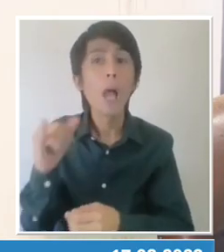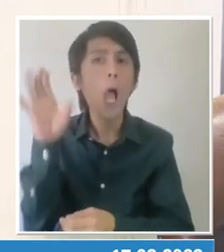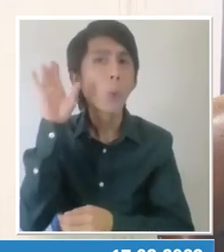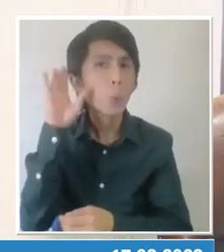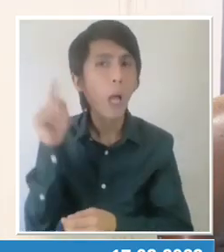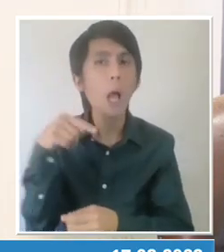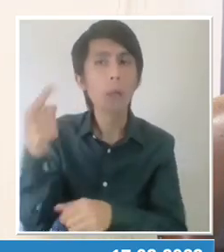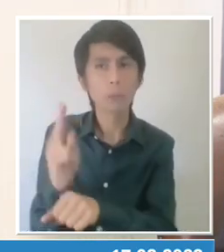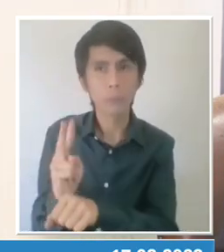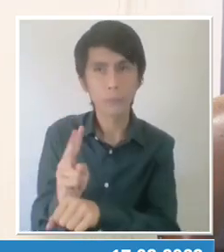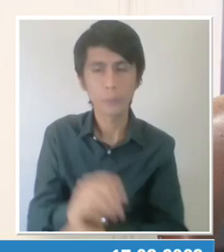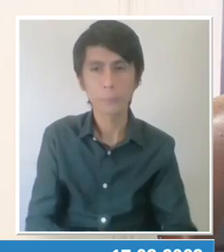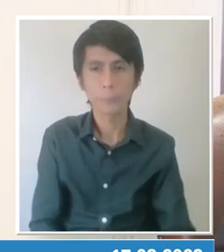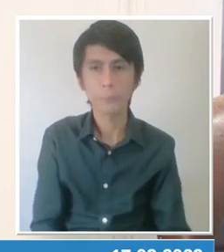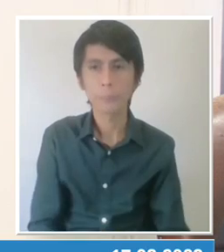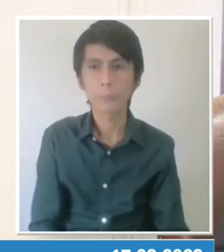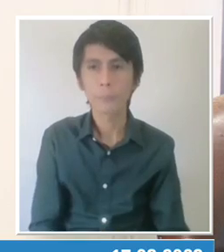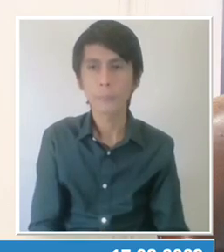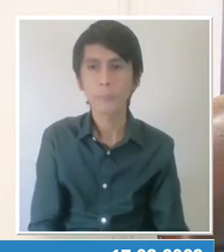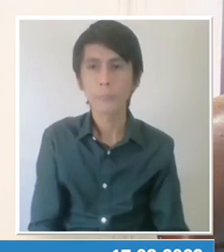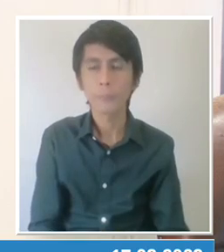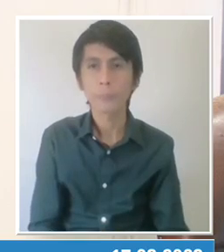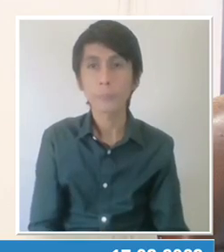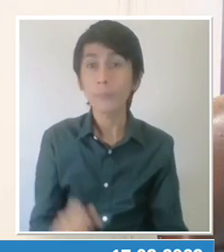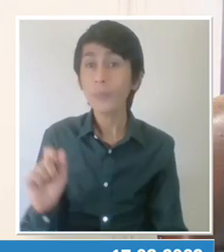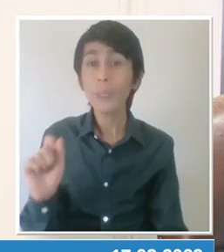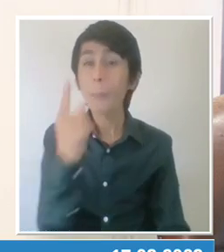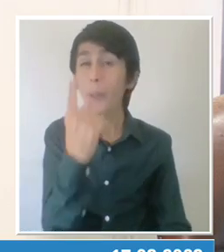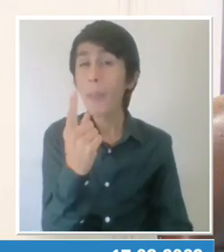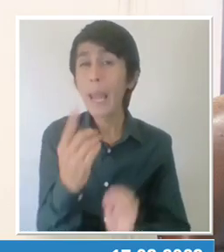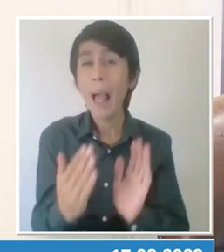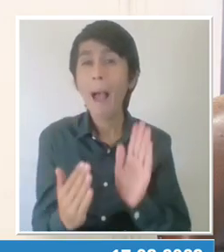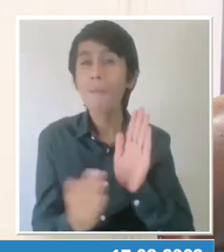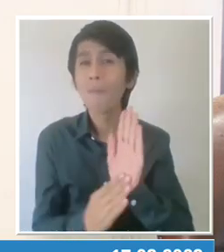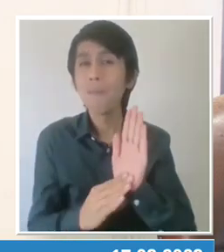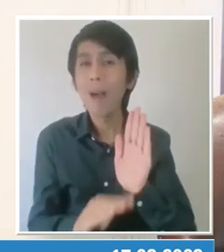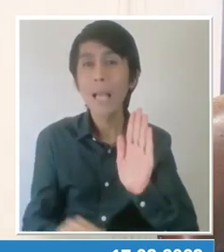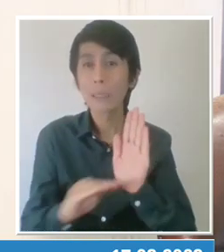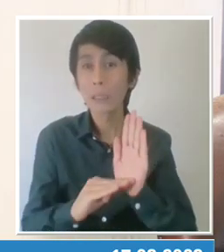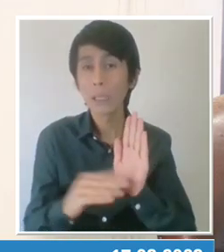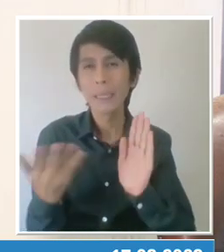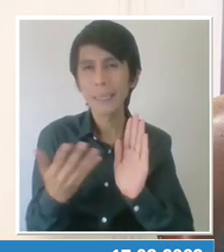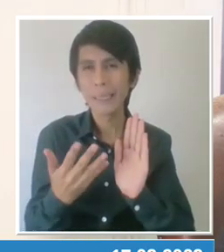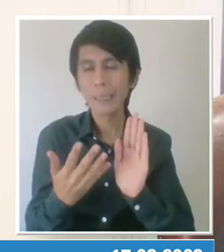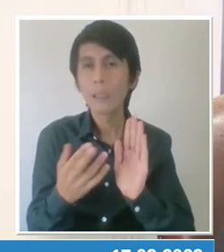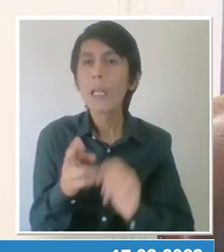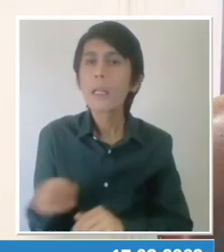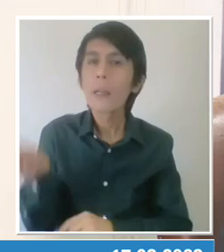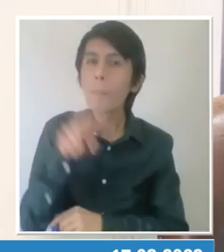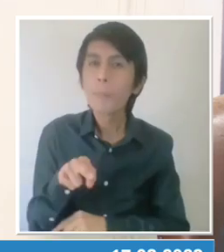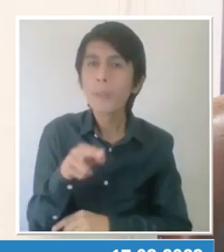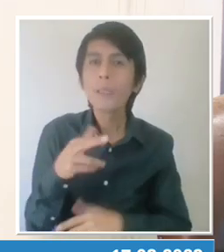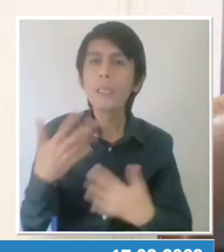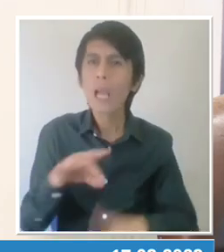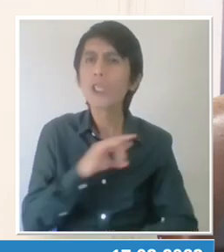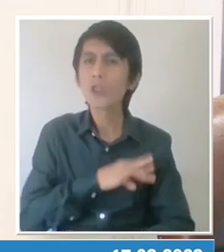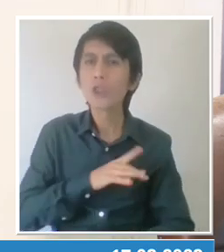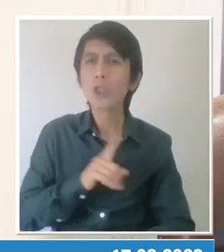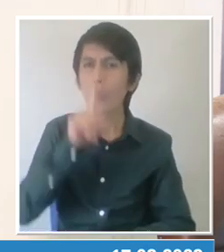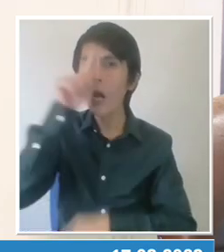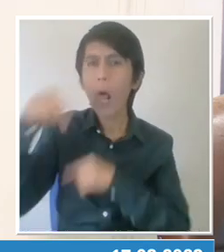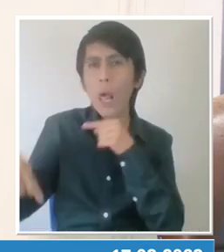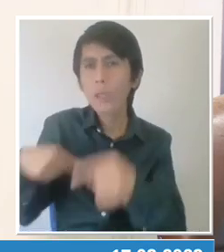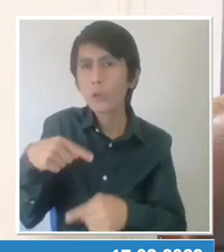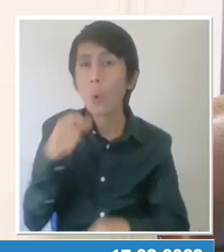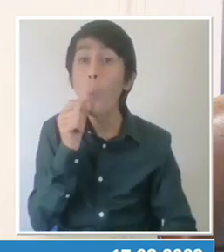La primera base es que se reitera lo que es una tradición en Chile. La soberanía